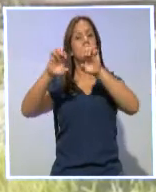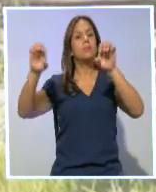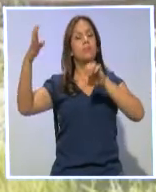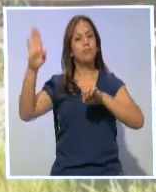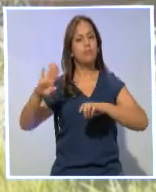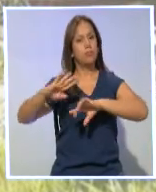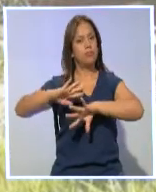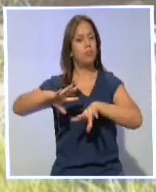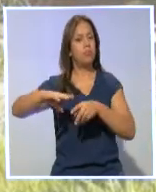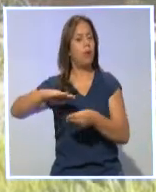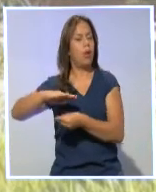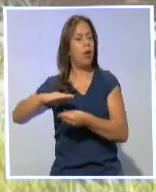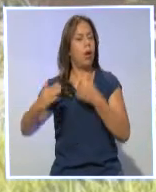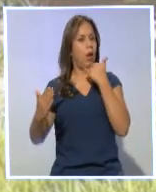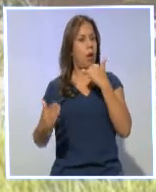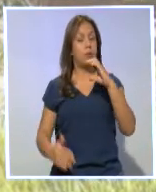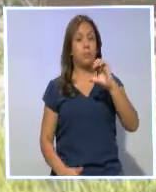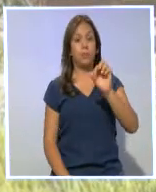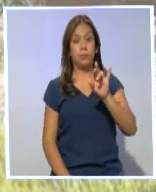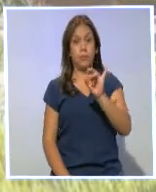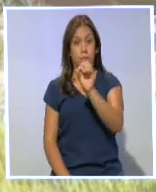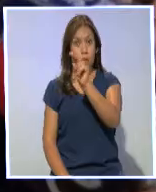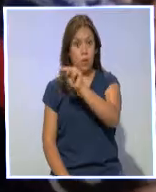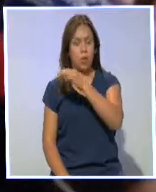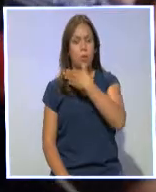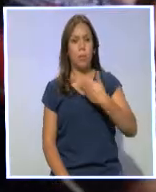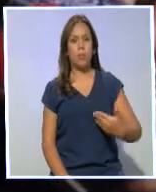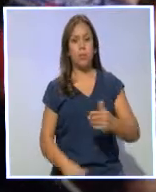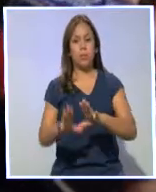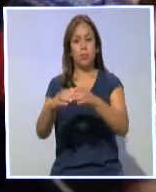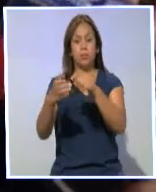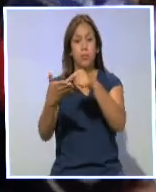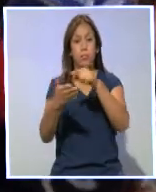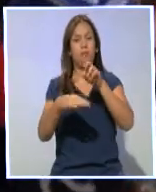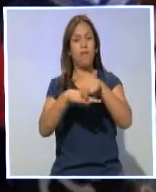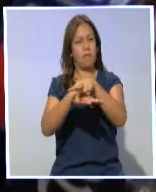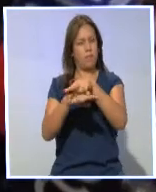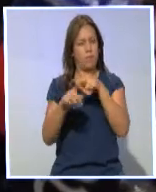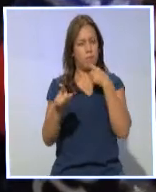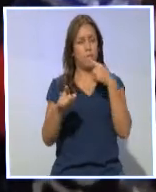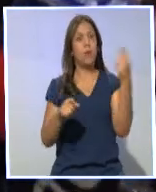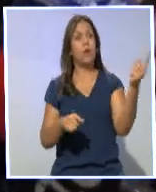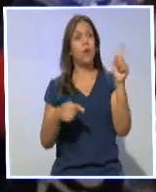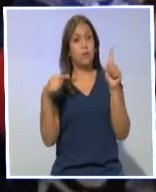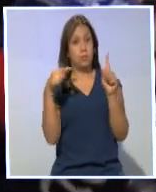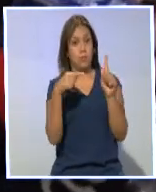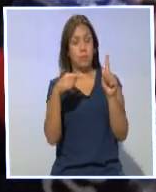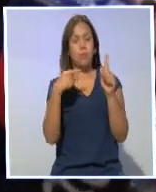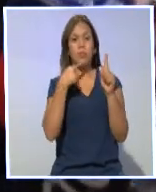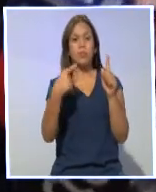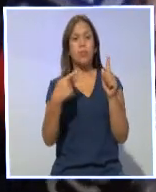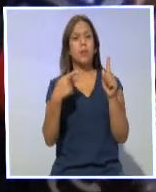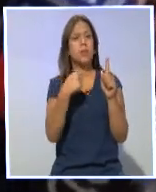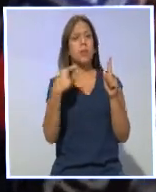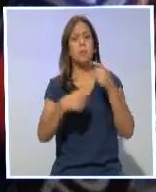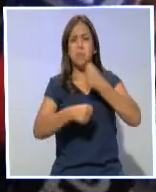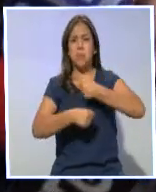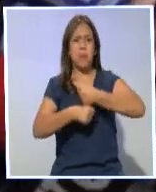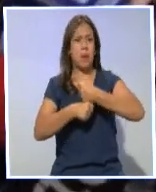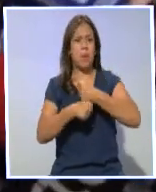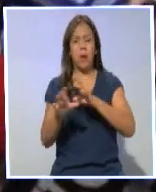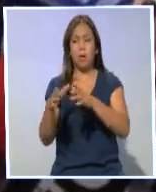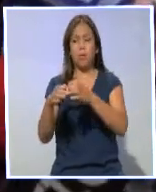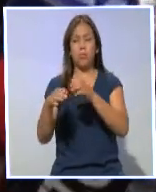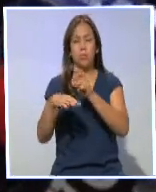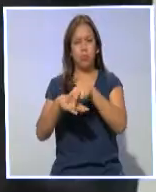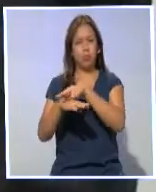Odebrecht. María José Carrión, presidenta de la Comisión de Fiscalización, sostuvo que la comparecencia del fiscal no interfiere con el trabajo que viene realizando